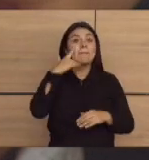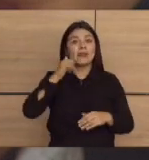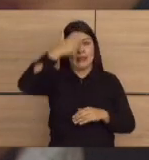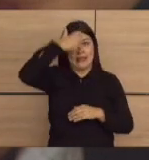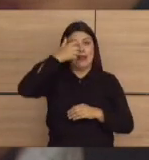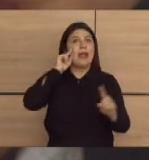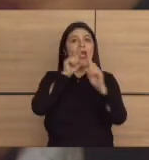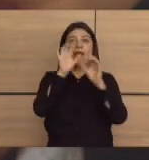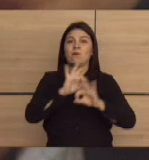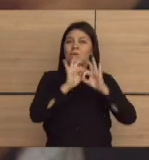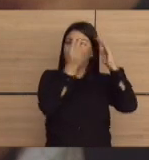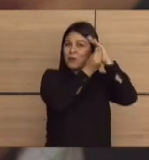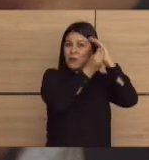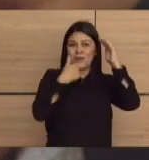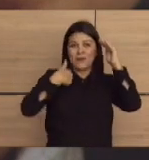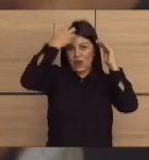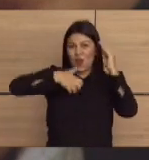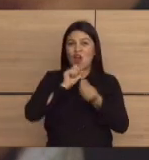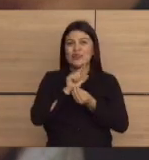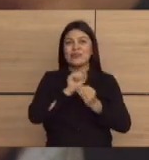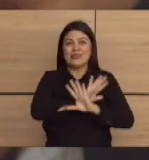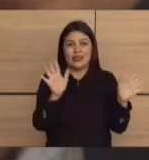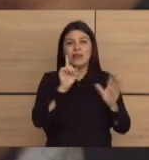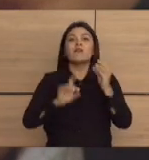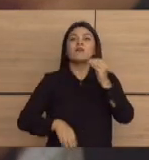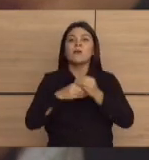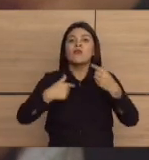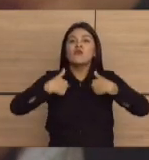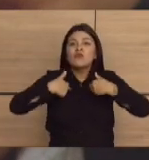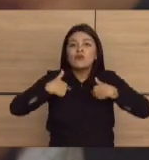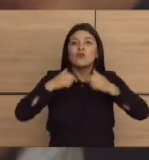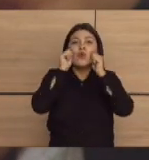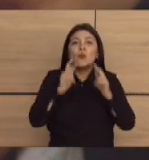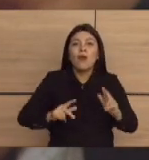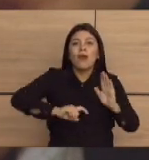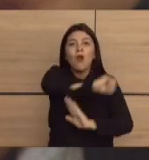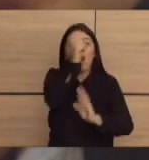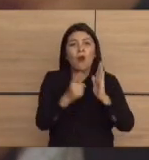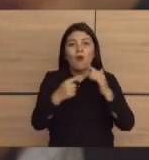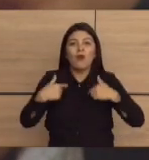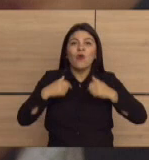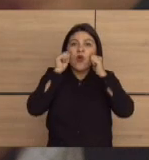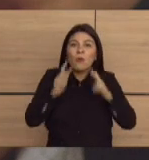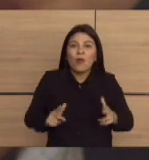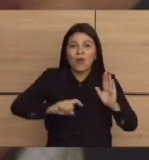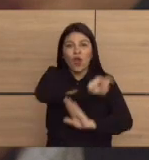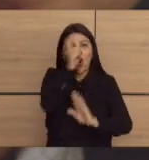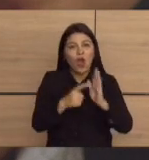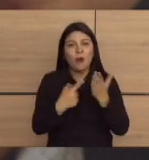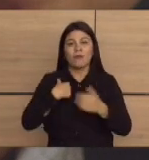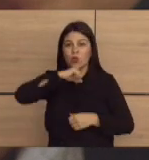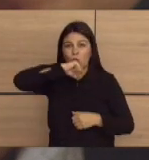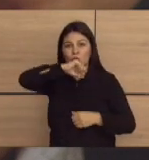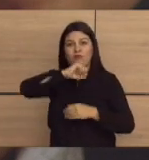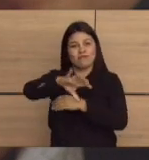Estado. Lo que se trata es que salga un ciudadano íntegro, un ciudadano con patriotismo, con